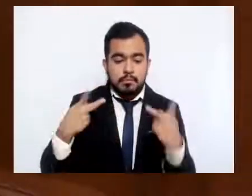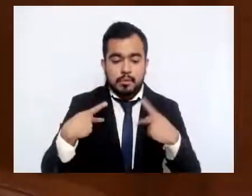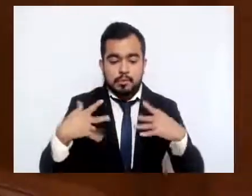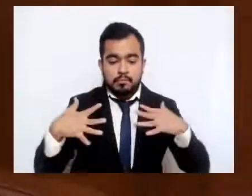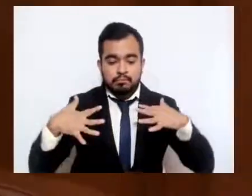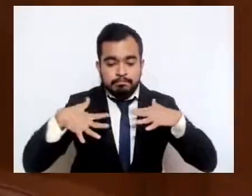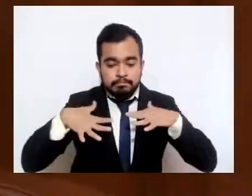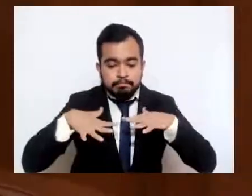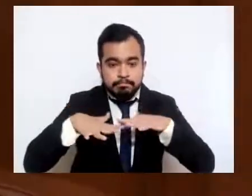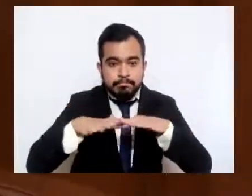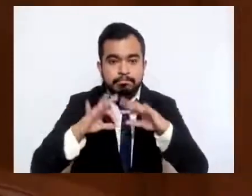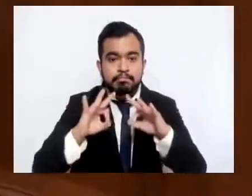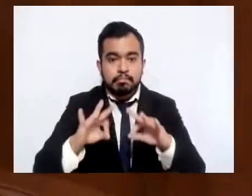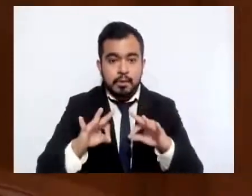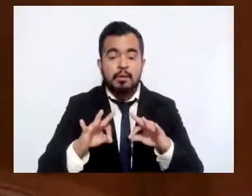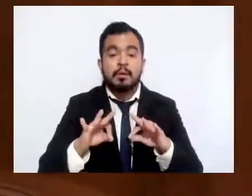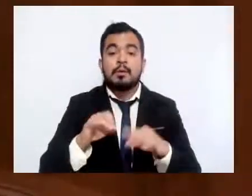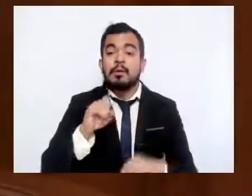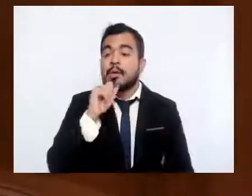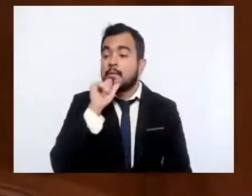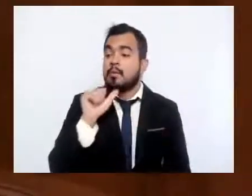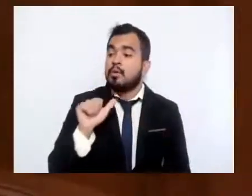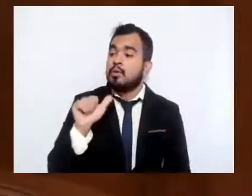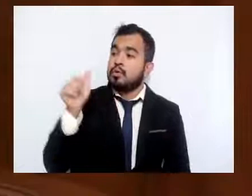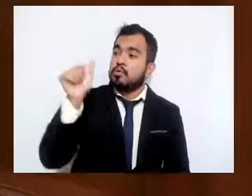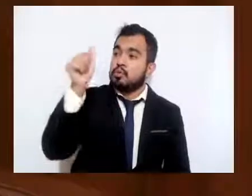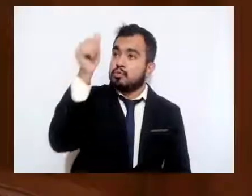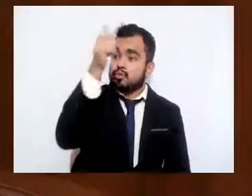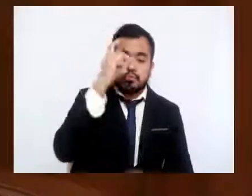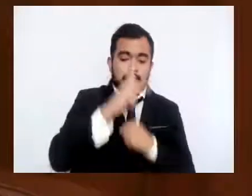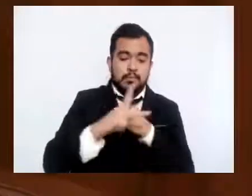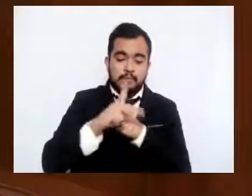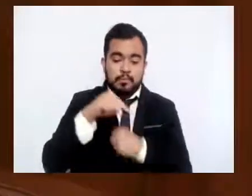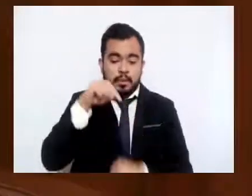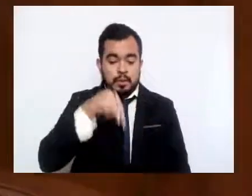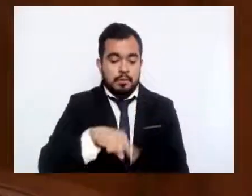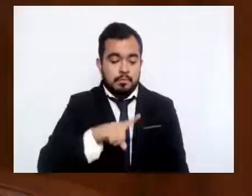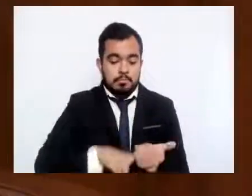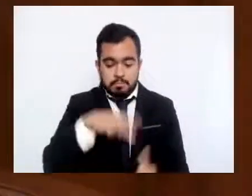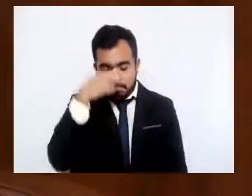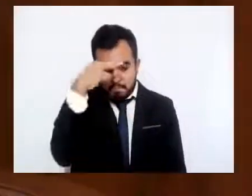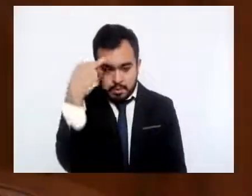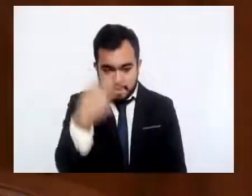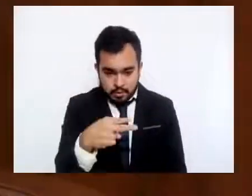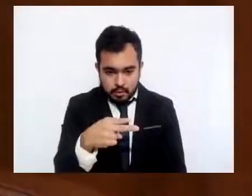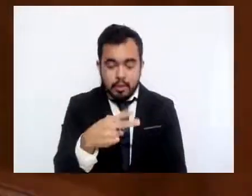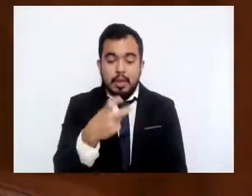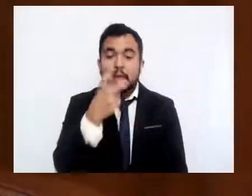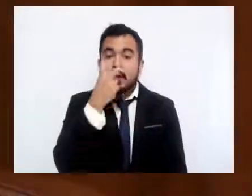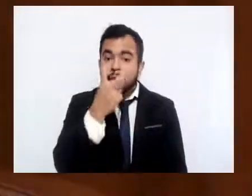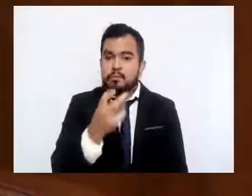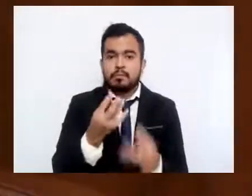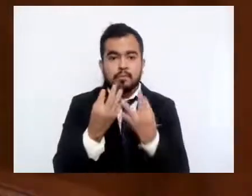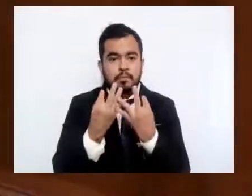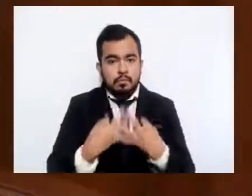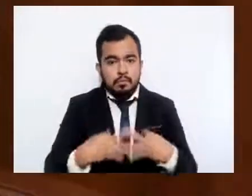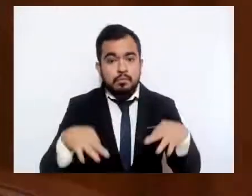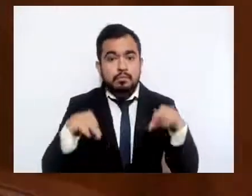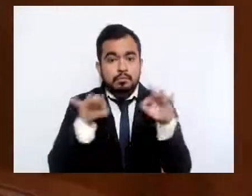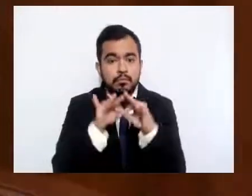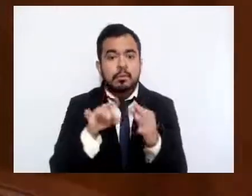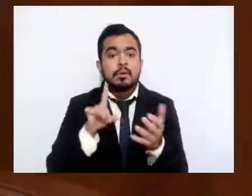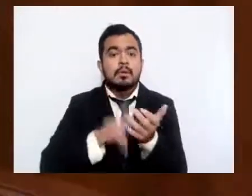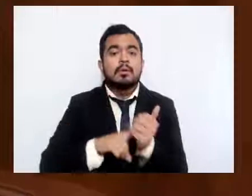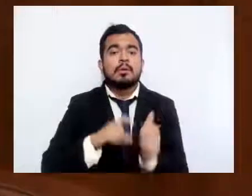extranjeros en el país. Bajo este contexto, considero importante valorar fundamentalmente los conceptos de unidad